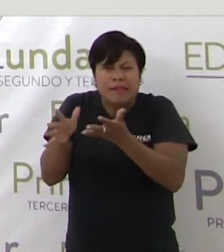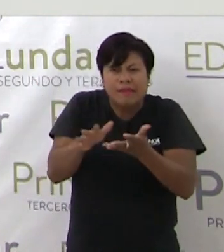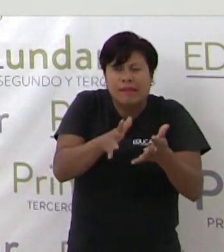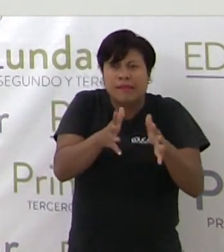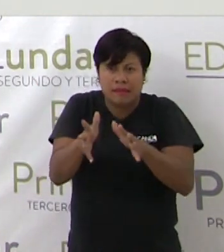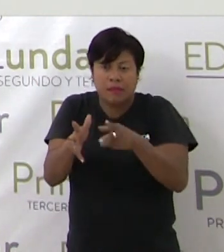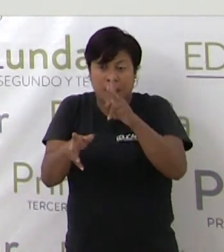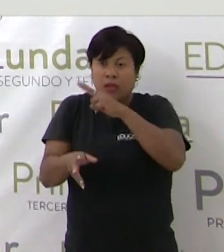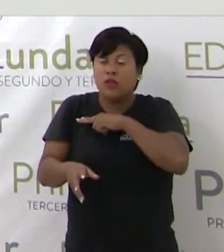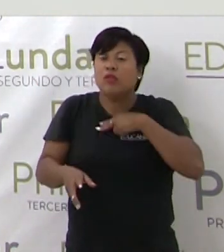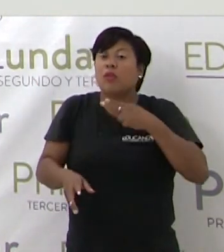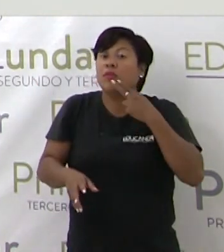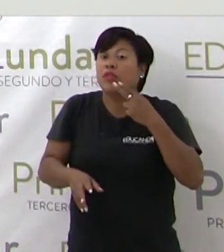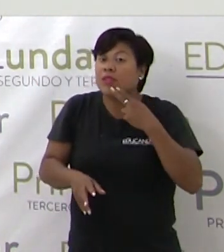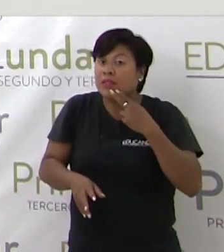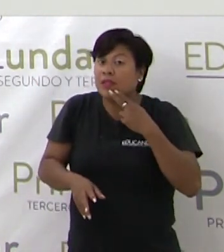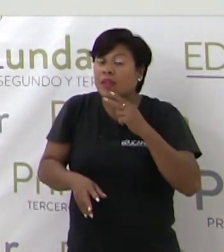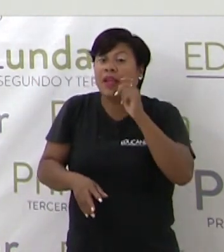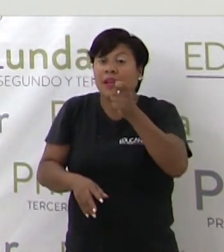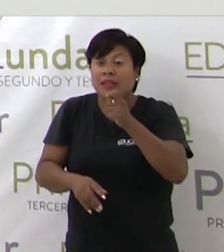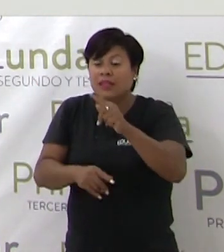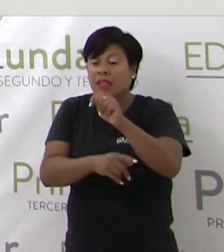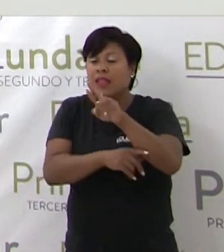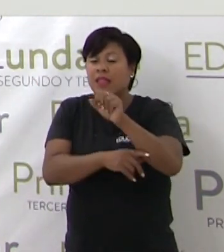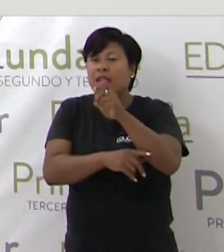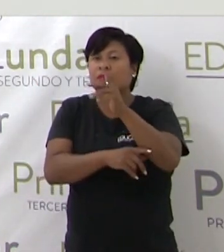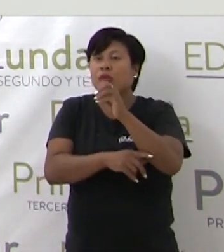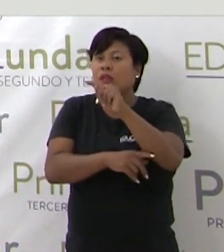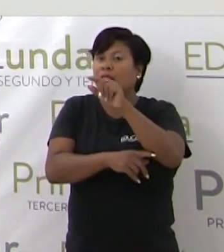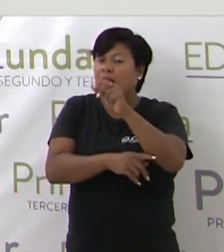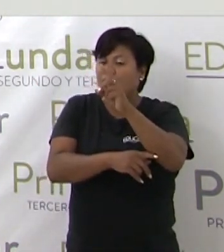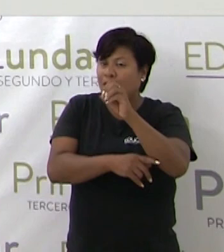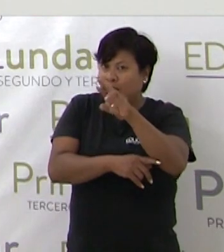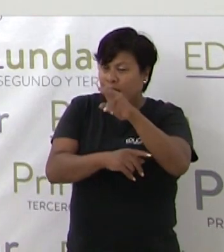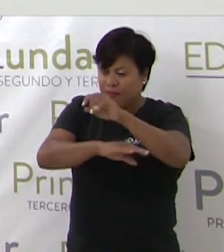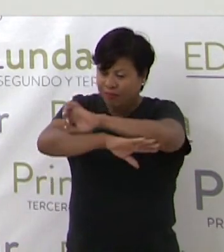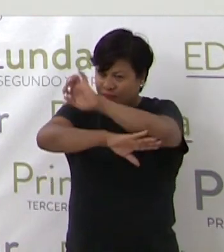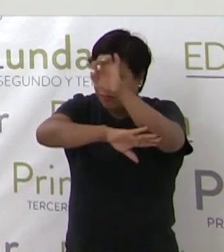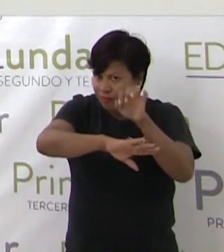vamos a utilizar lo que es el transportador. El transportador, ahora sí,